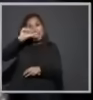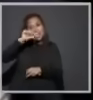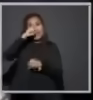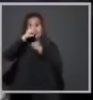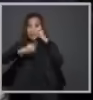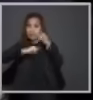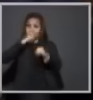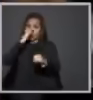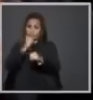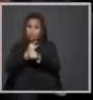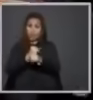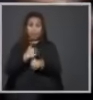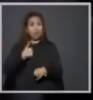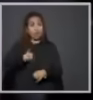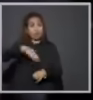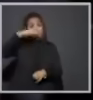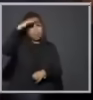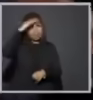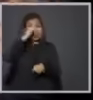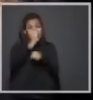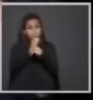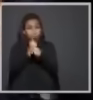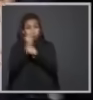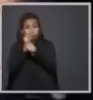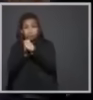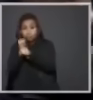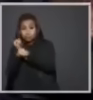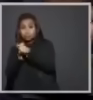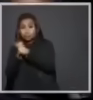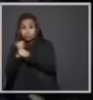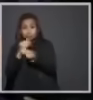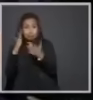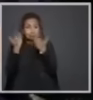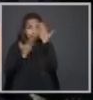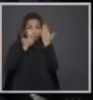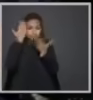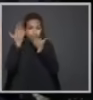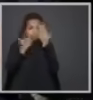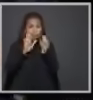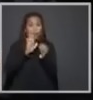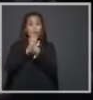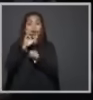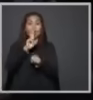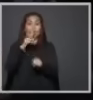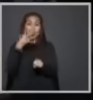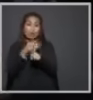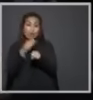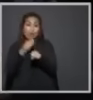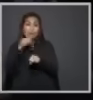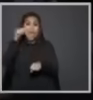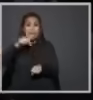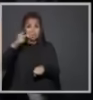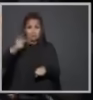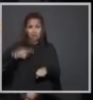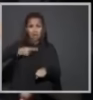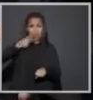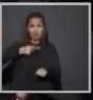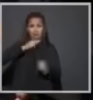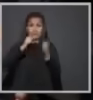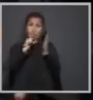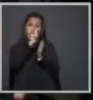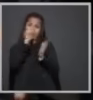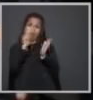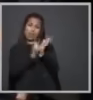todo. Aquí se mencionó en una de las preguntas lo de la legalización de la droga. O sea, yo no